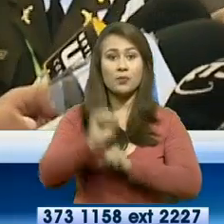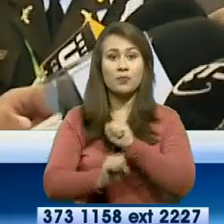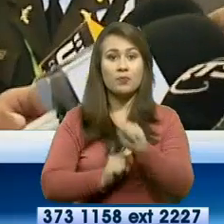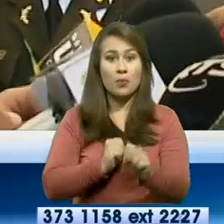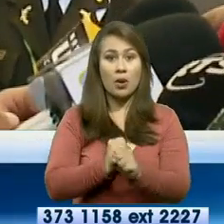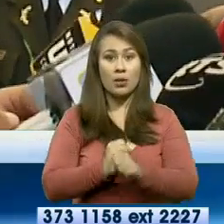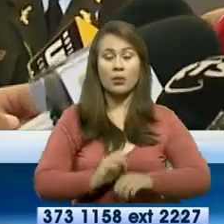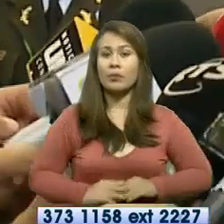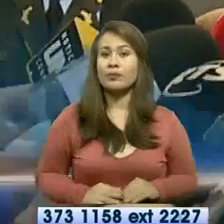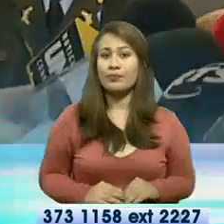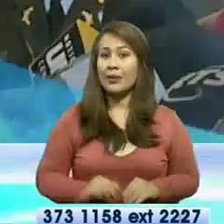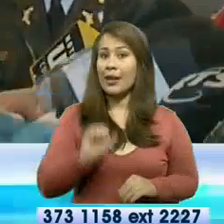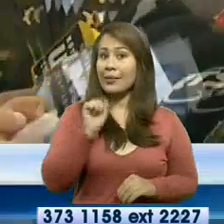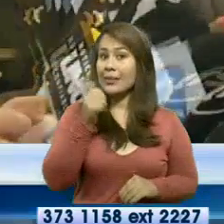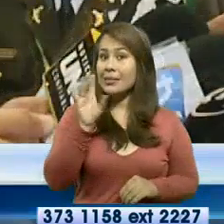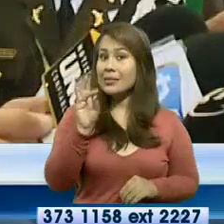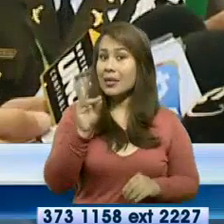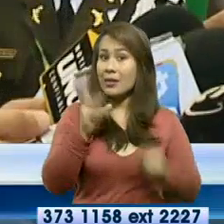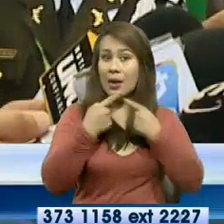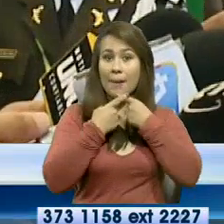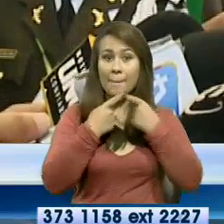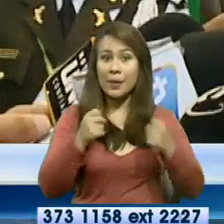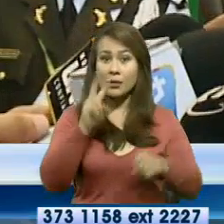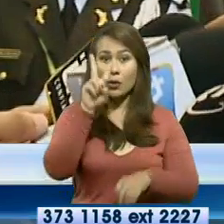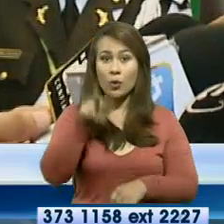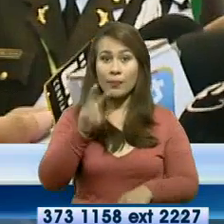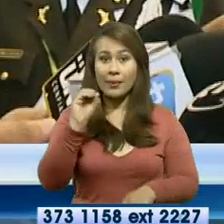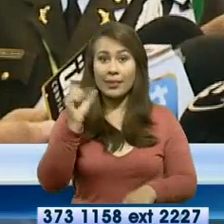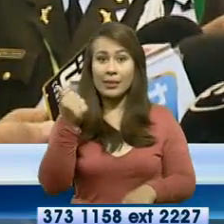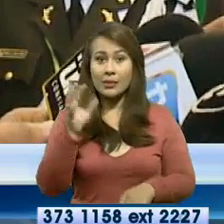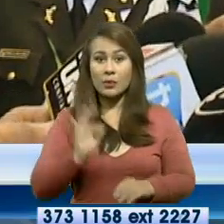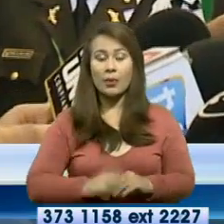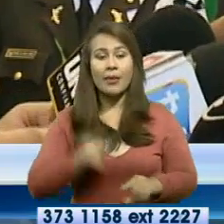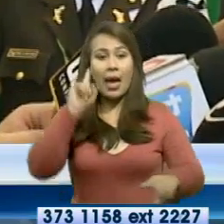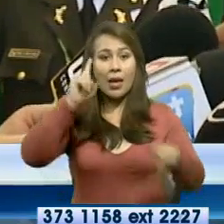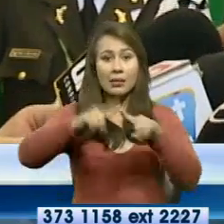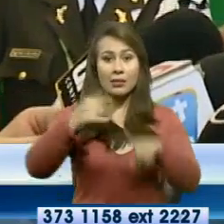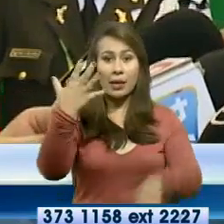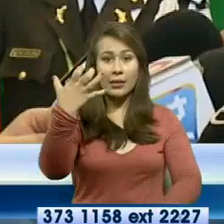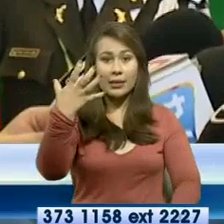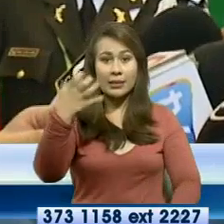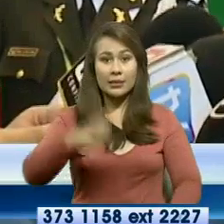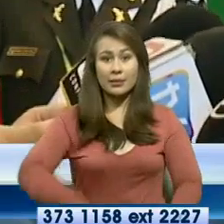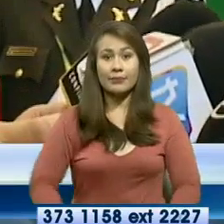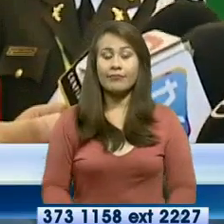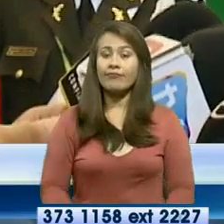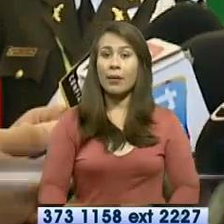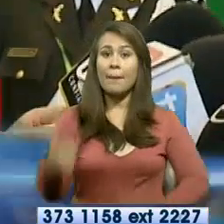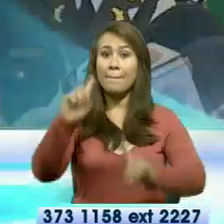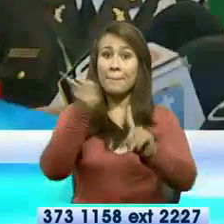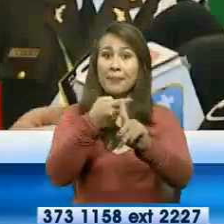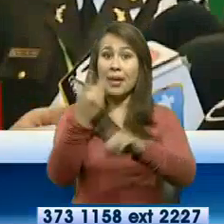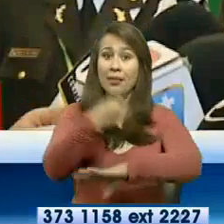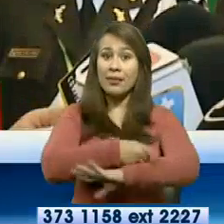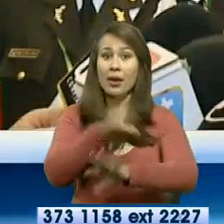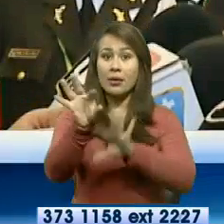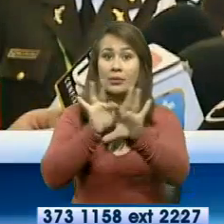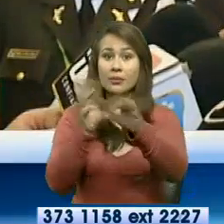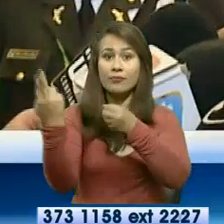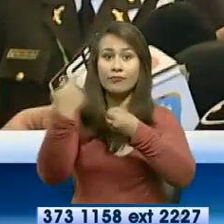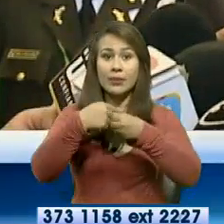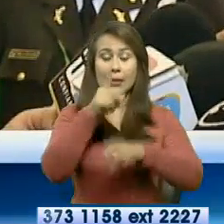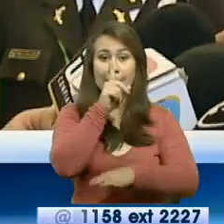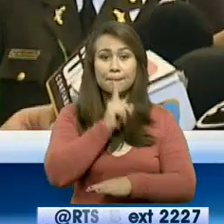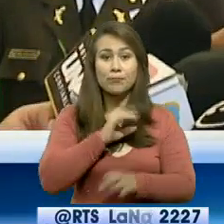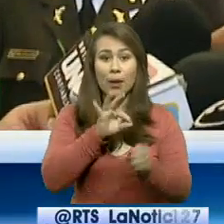aparentemente serán el 17 de marzo del 2019. Hasta el 15, que es el primer día que se iniciase el